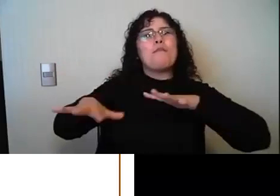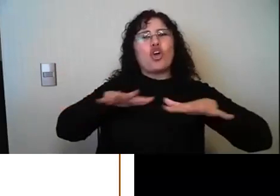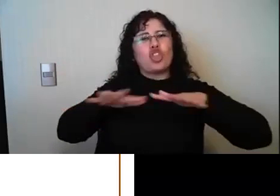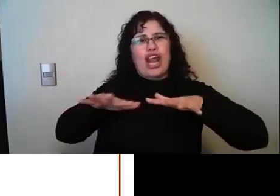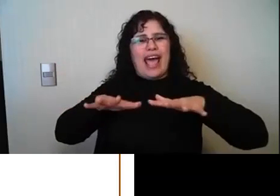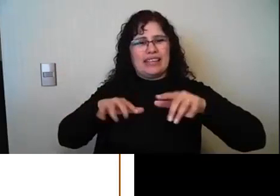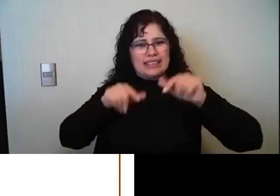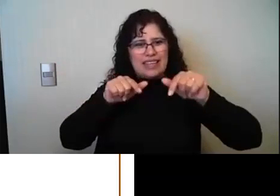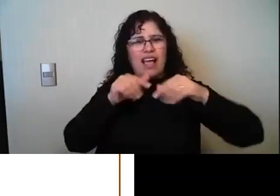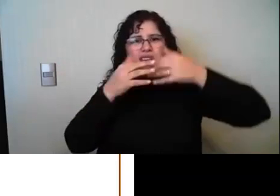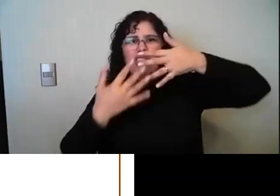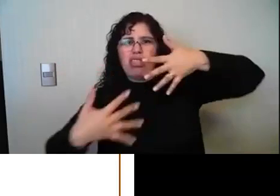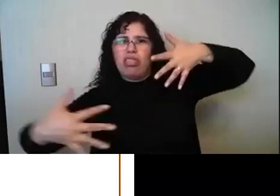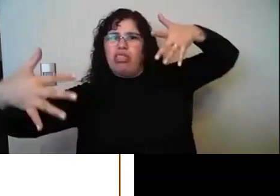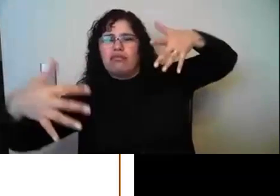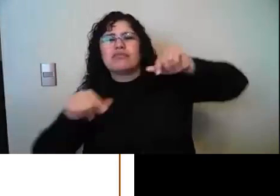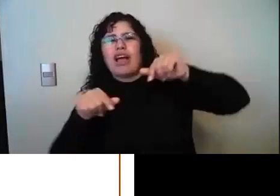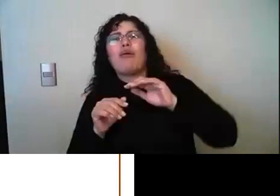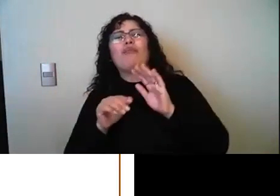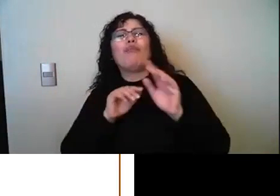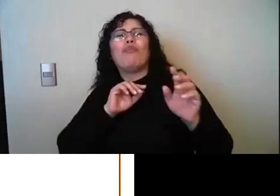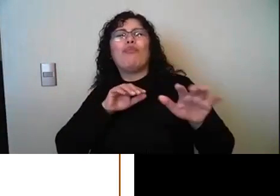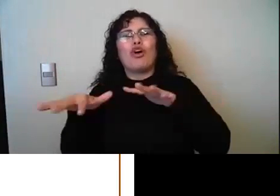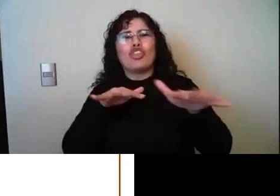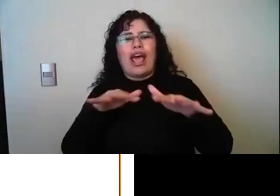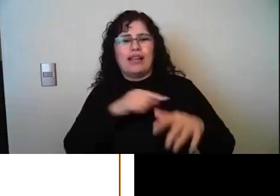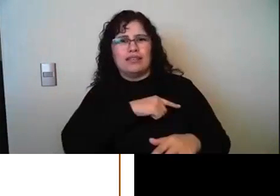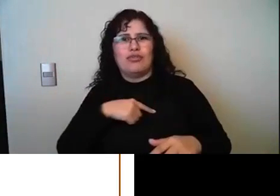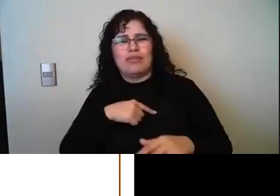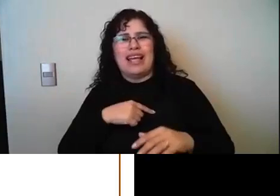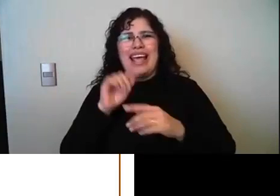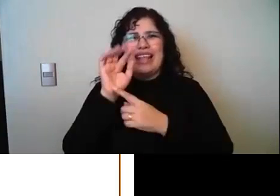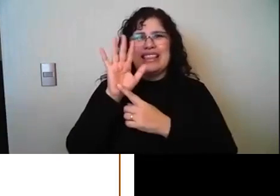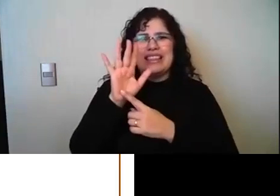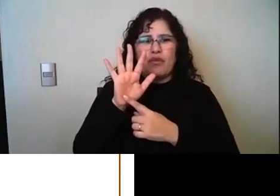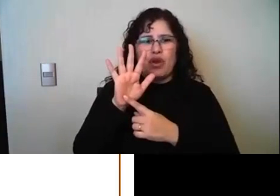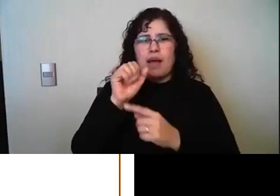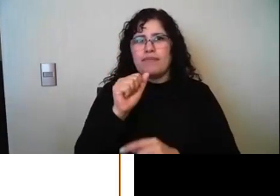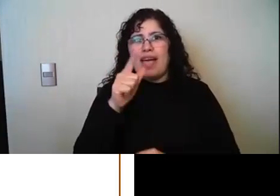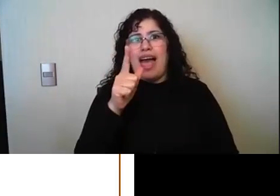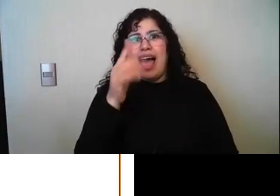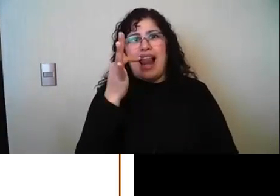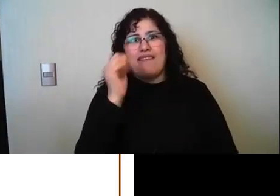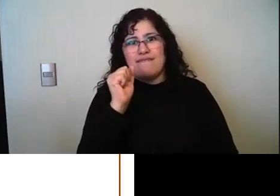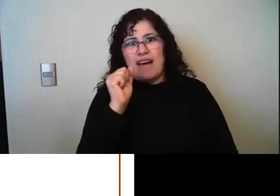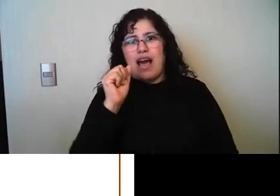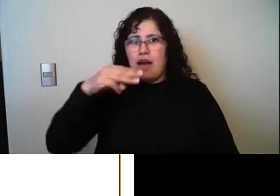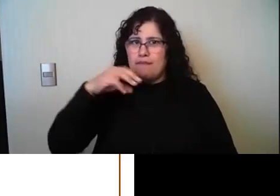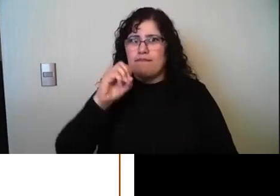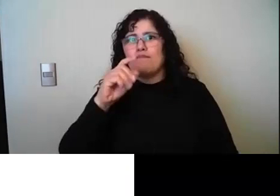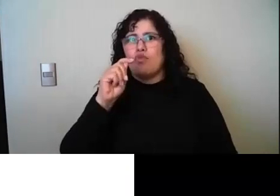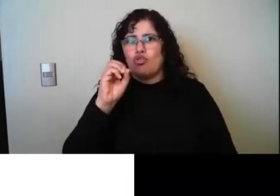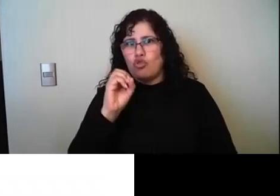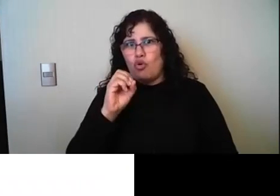fibra motora, la neurona alfa, la alfa motoneurona.